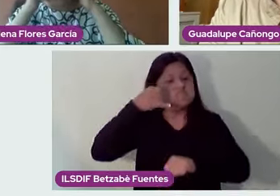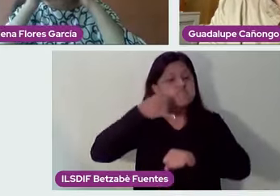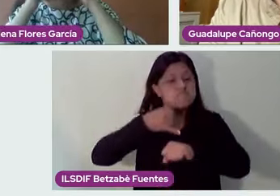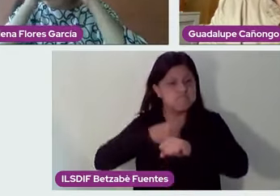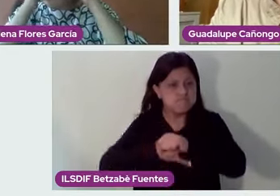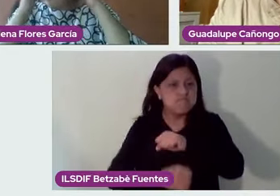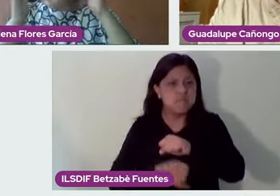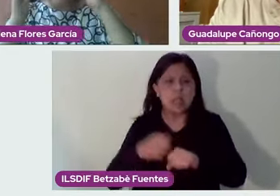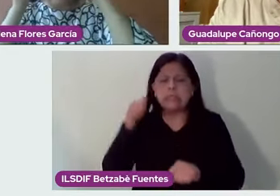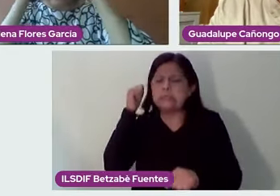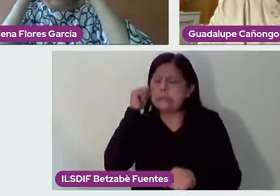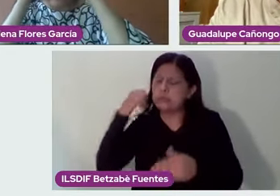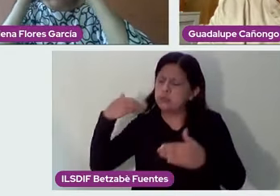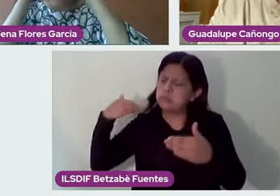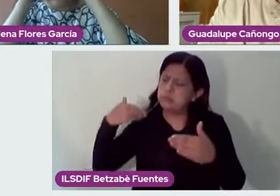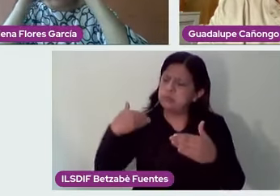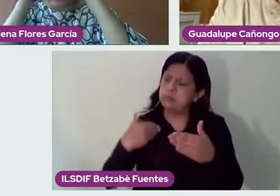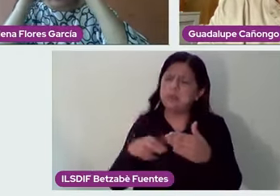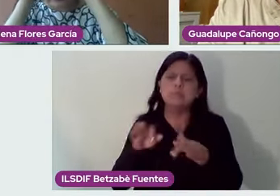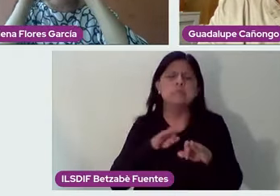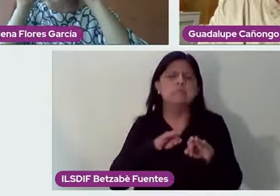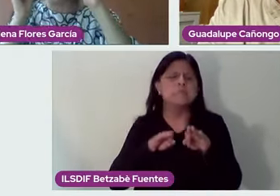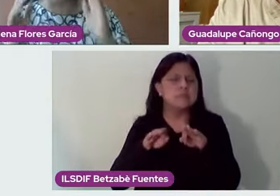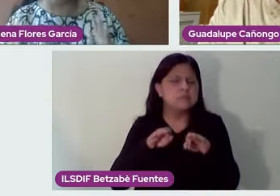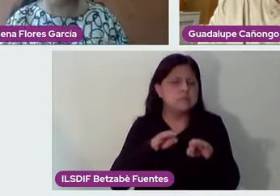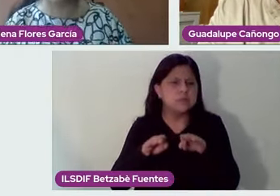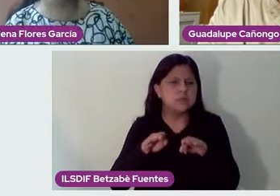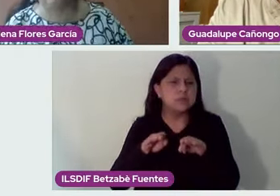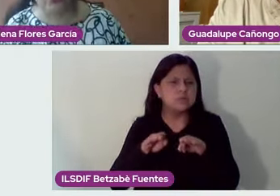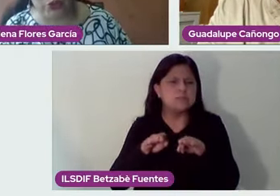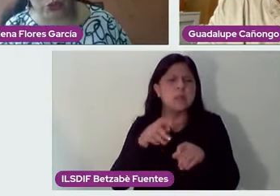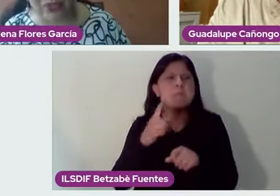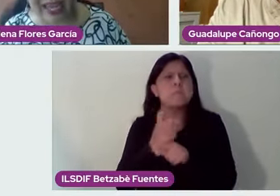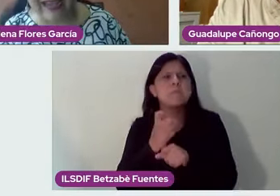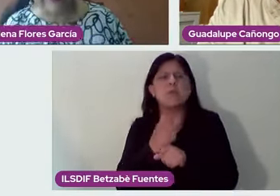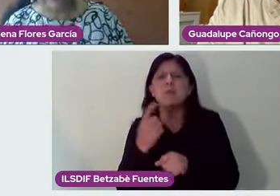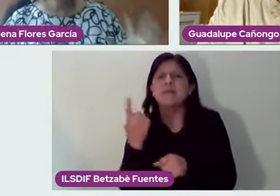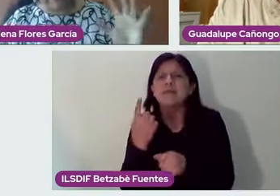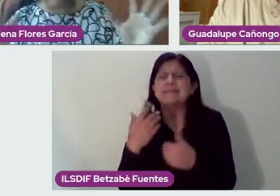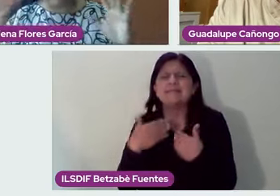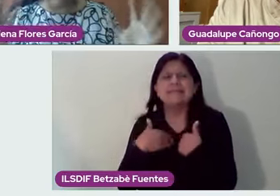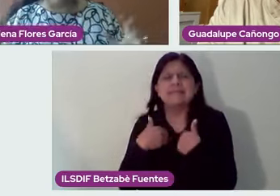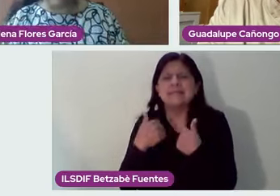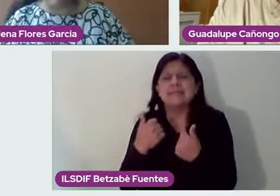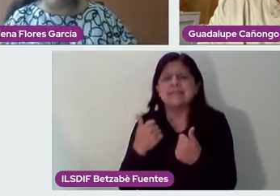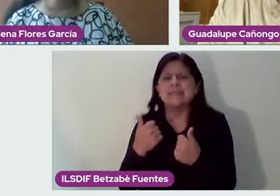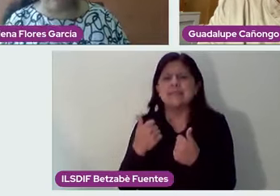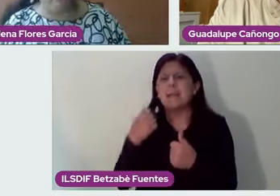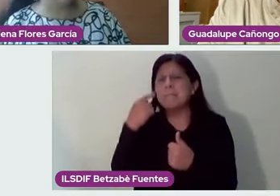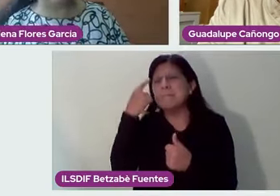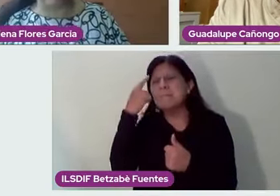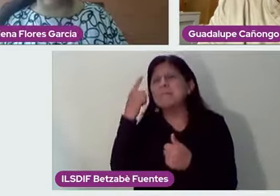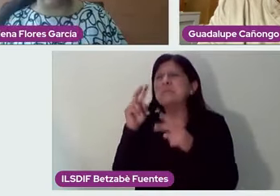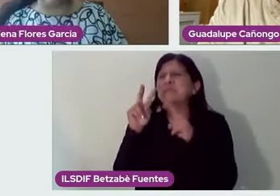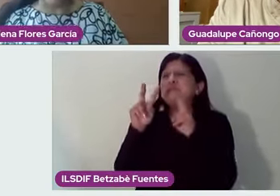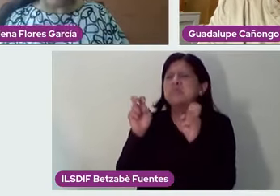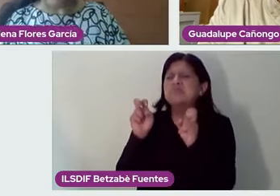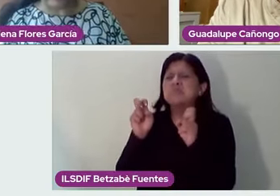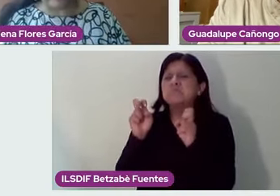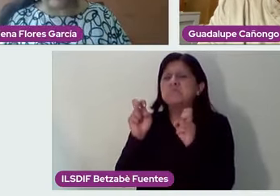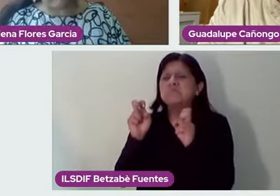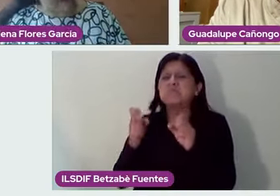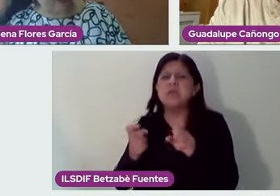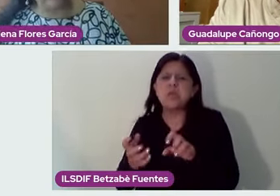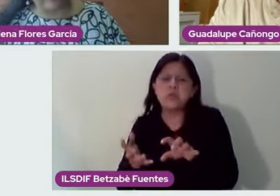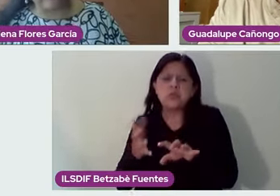trabajado. ¿Qué, de entrada, qué podríamos entender por inclusión social? A mí me llama mucho la atención